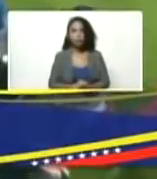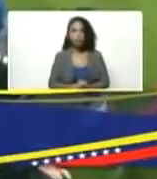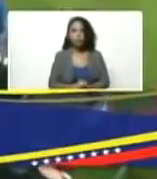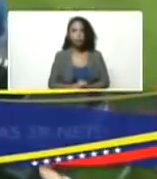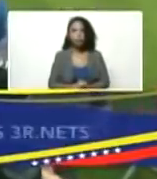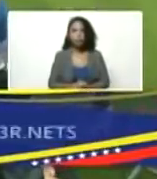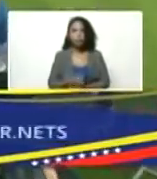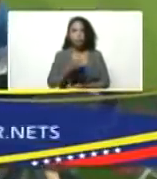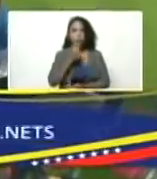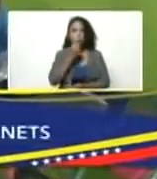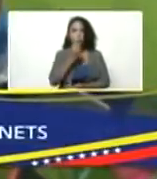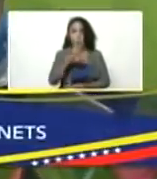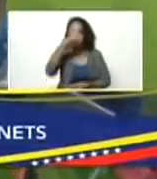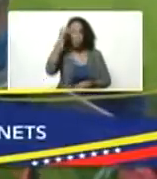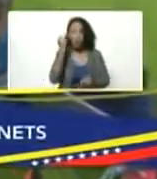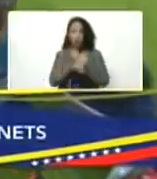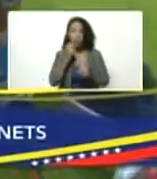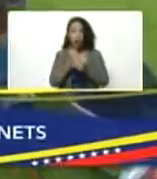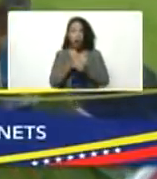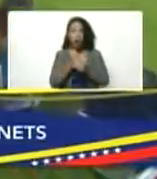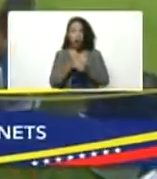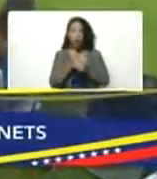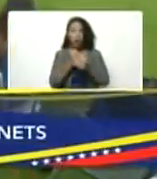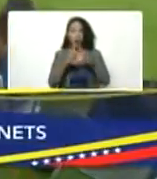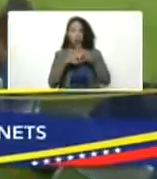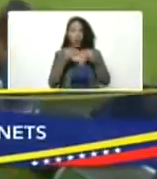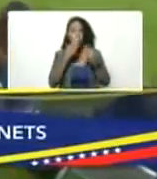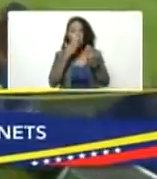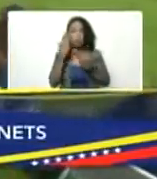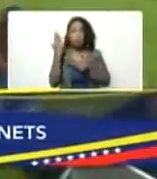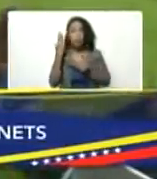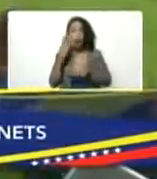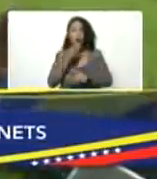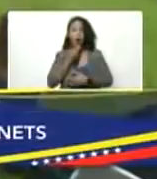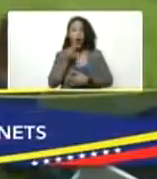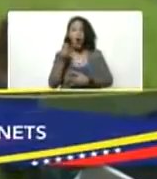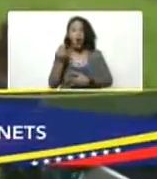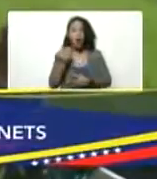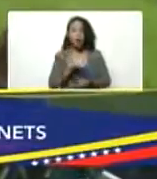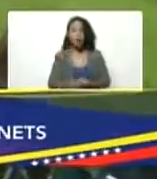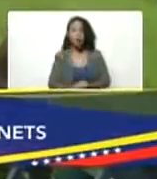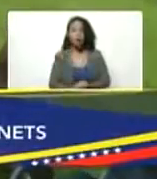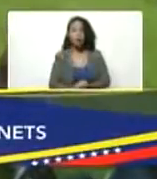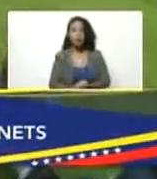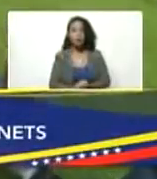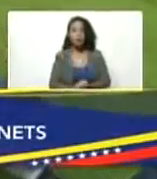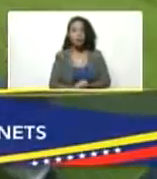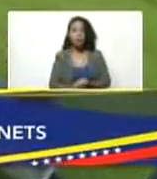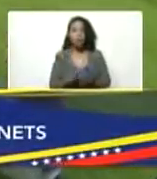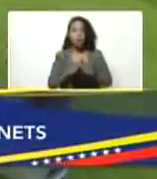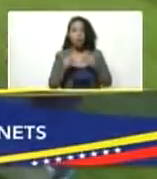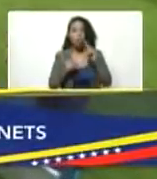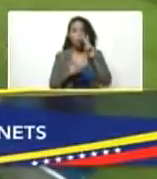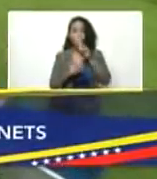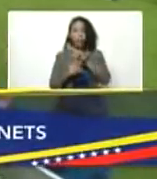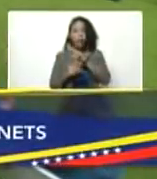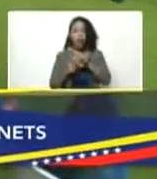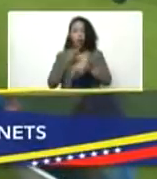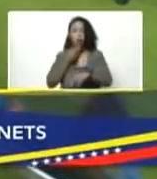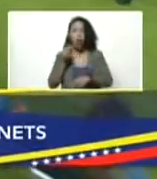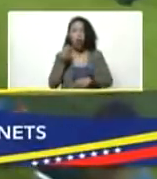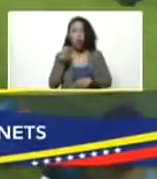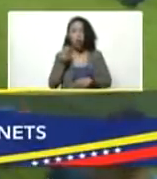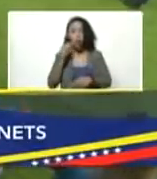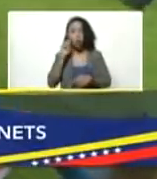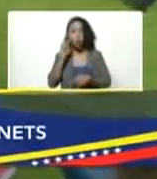Bueno, buen trabajo, chicas. Por todos lados uno se consigue a la juventud. Por todos lados uno se consigue